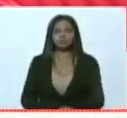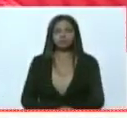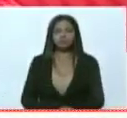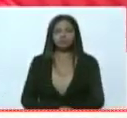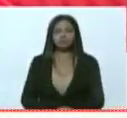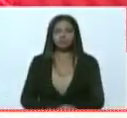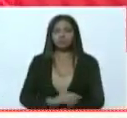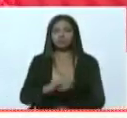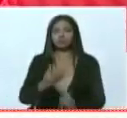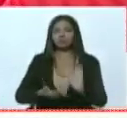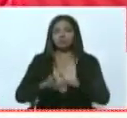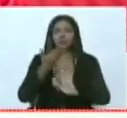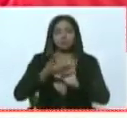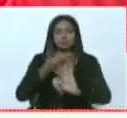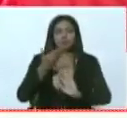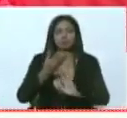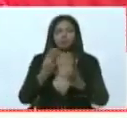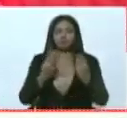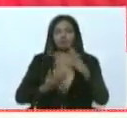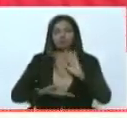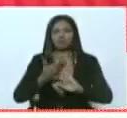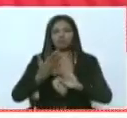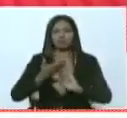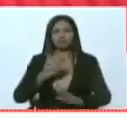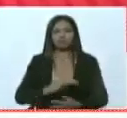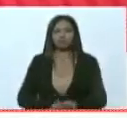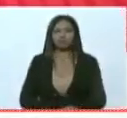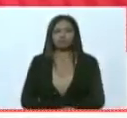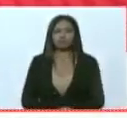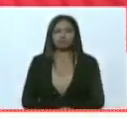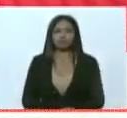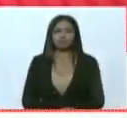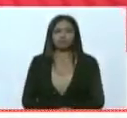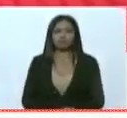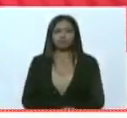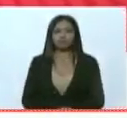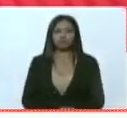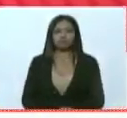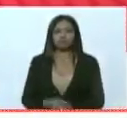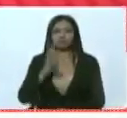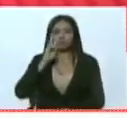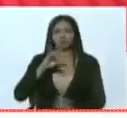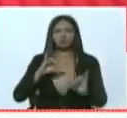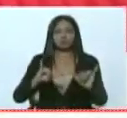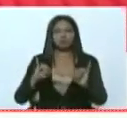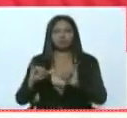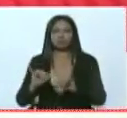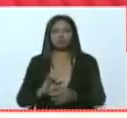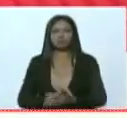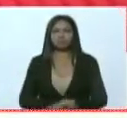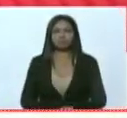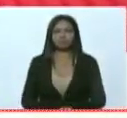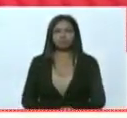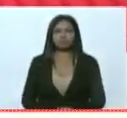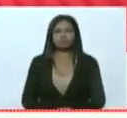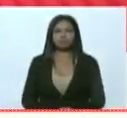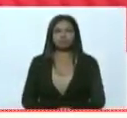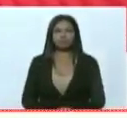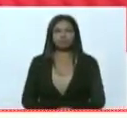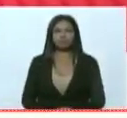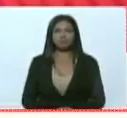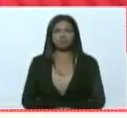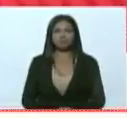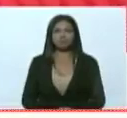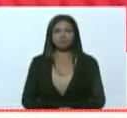Muy importante. Ahora, fíjense ustedes, en toda esta etapa hay que